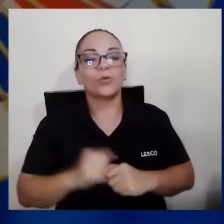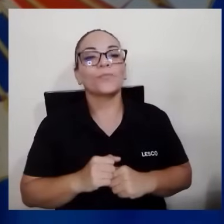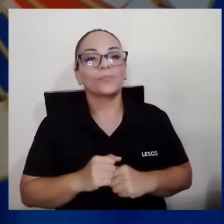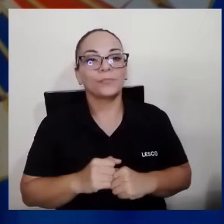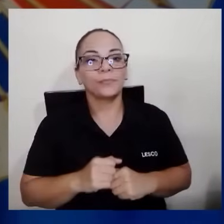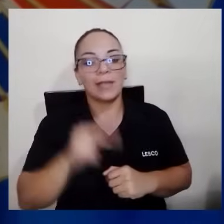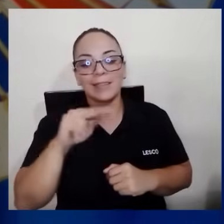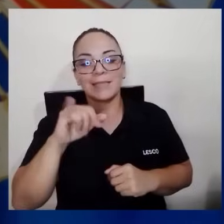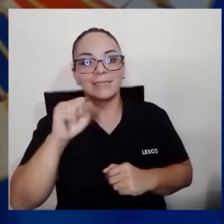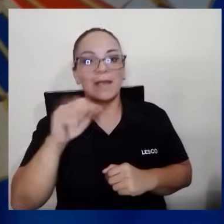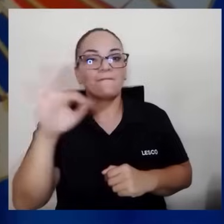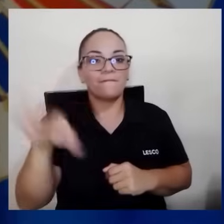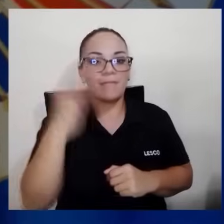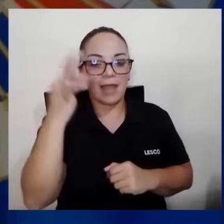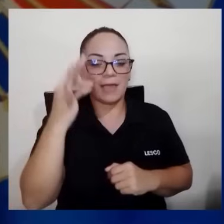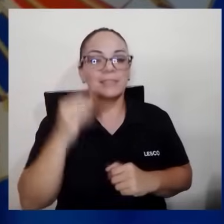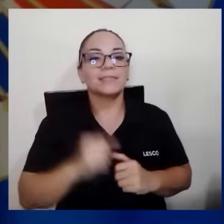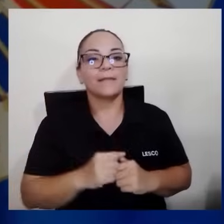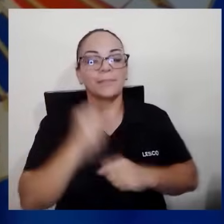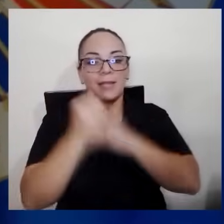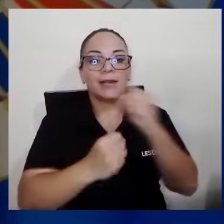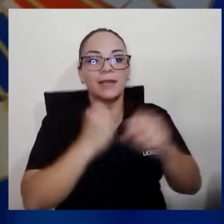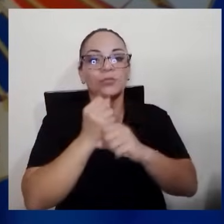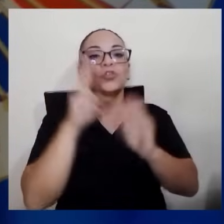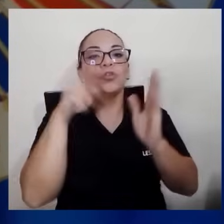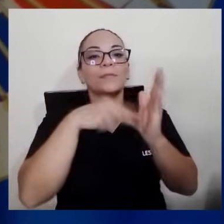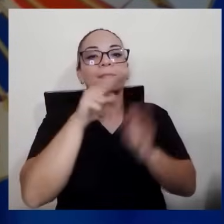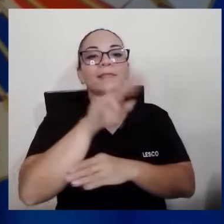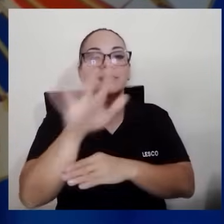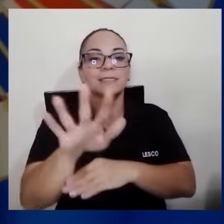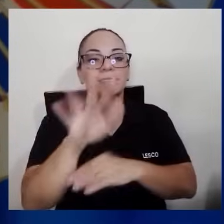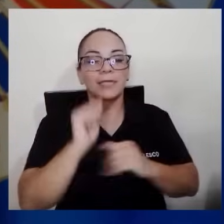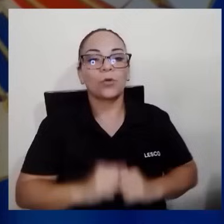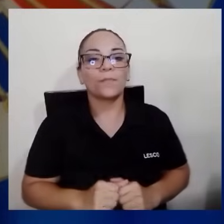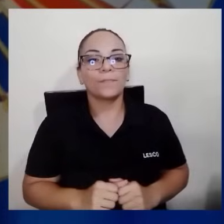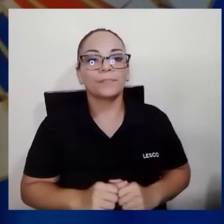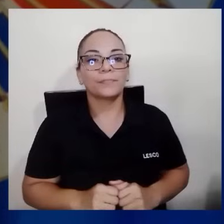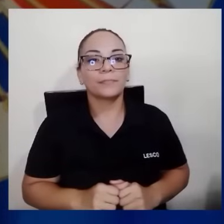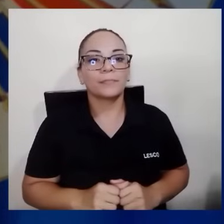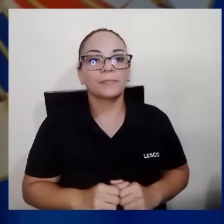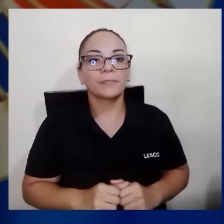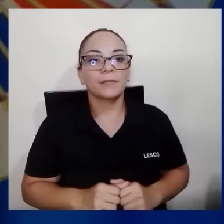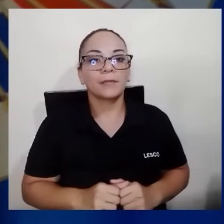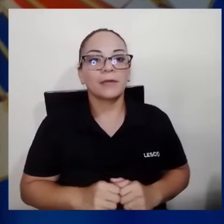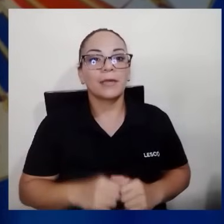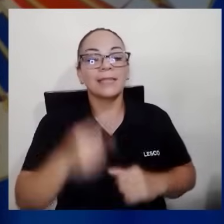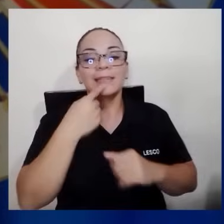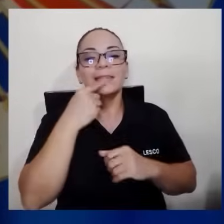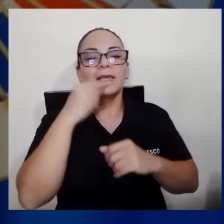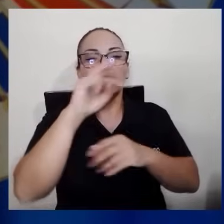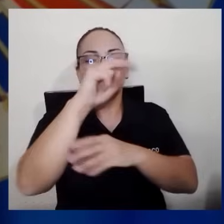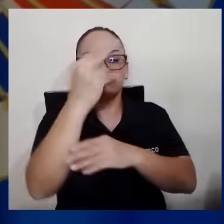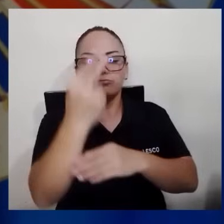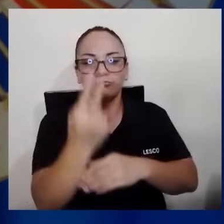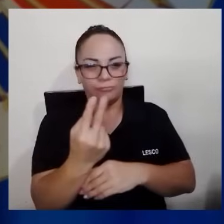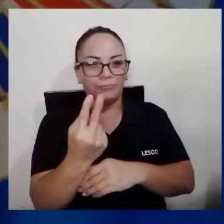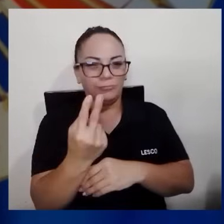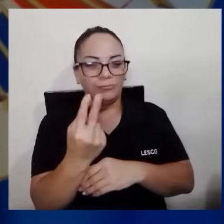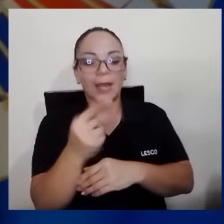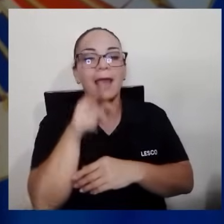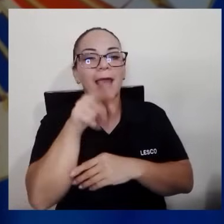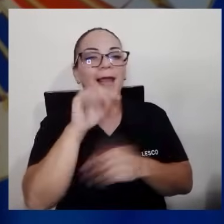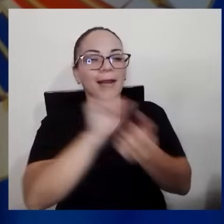Francia el año 2025 immers change es uno de los eventos